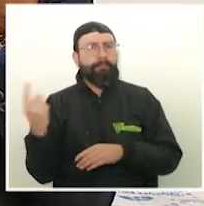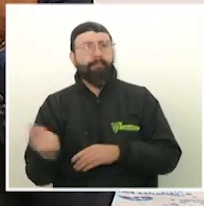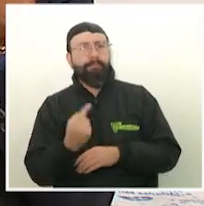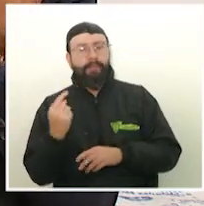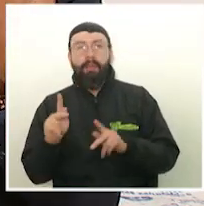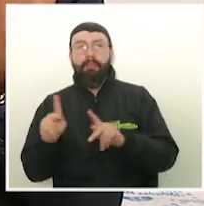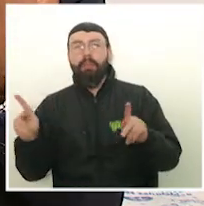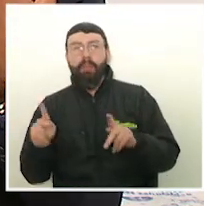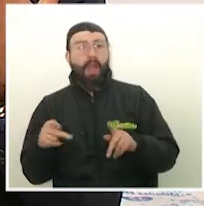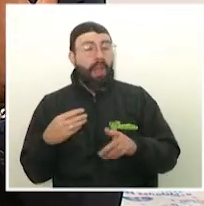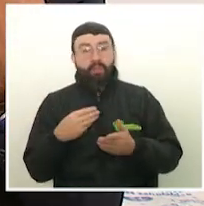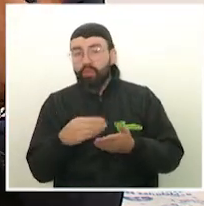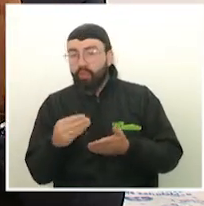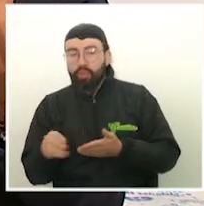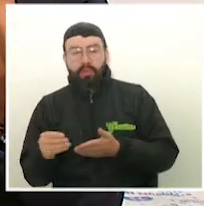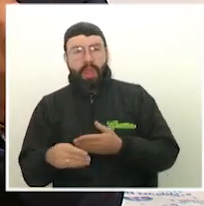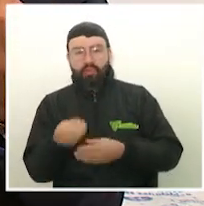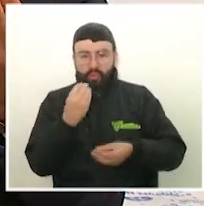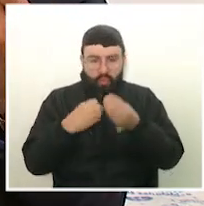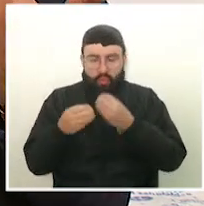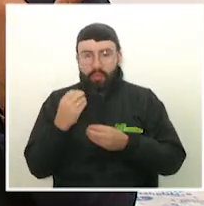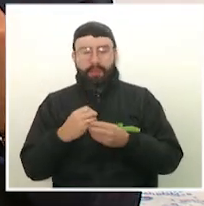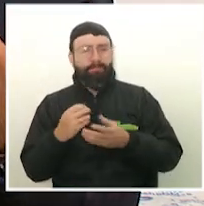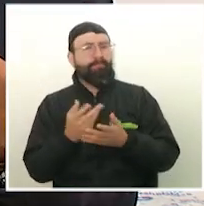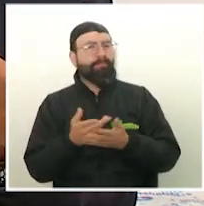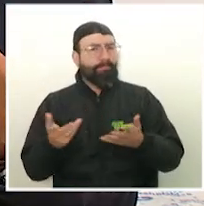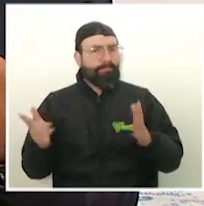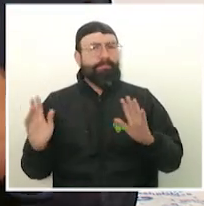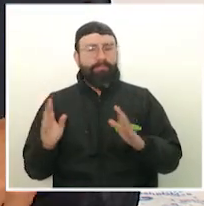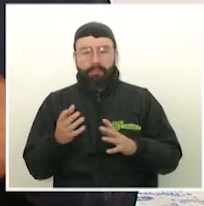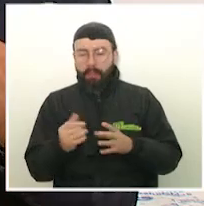que consume gran cantidad de plástico y sus problemas